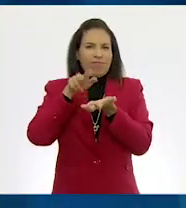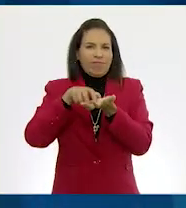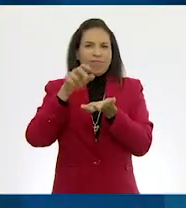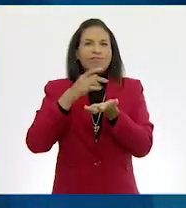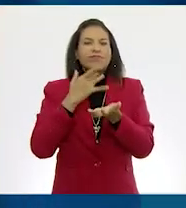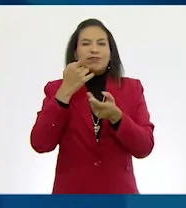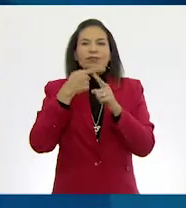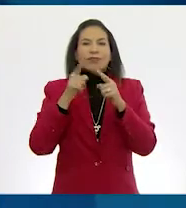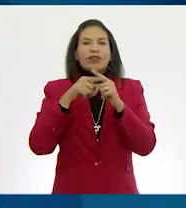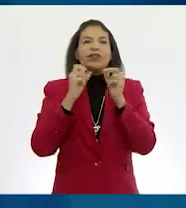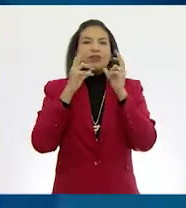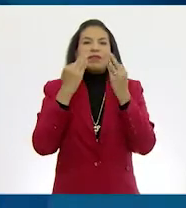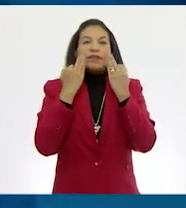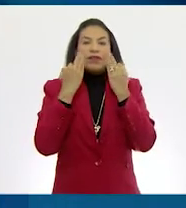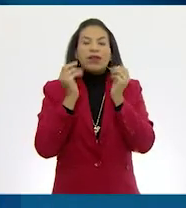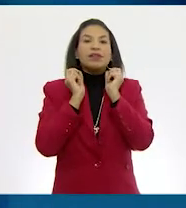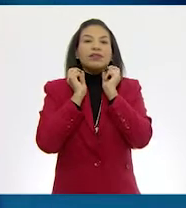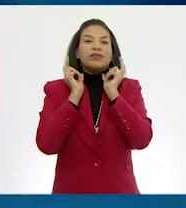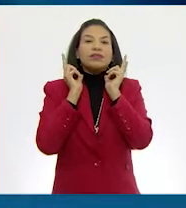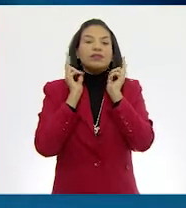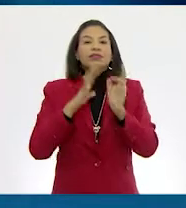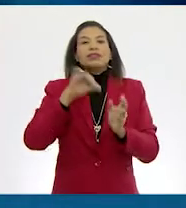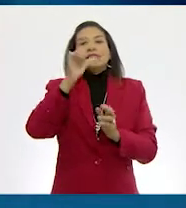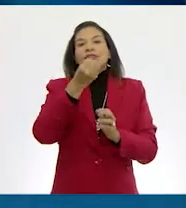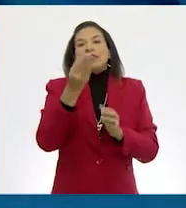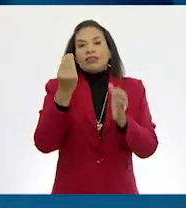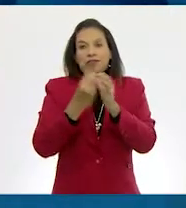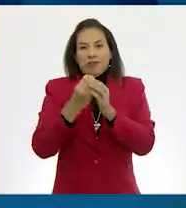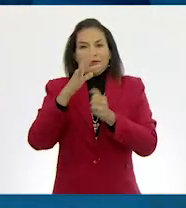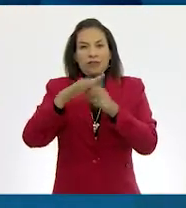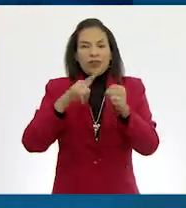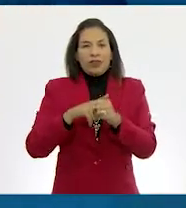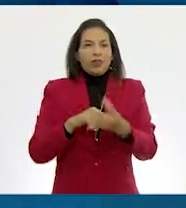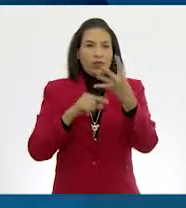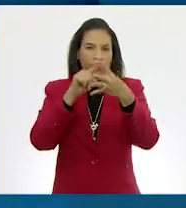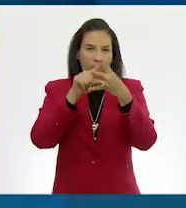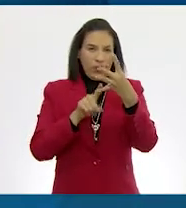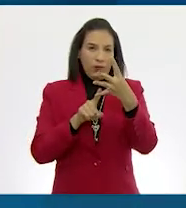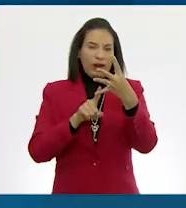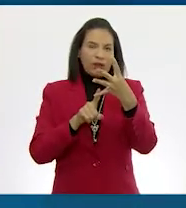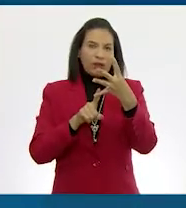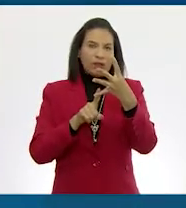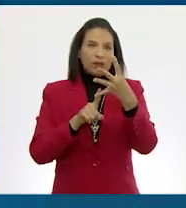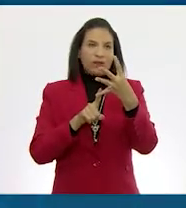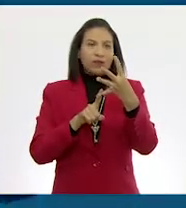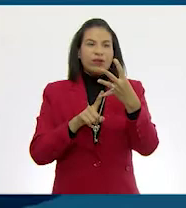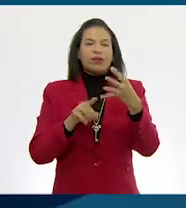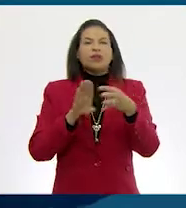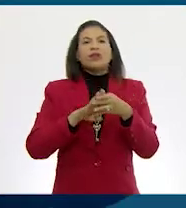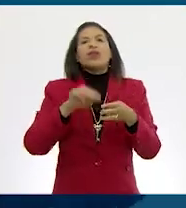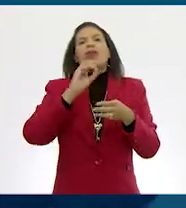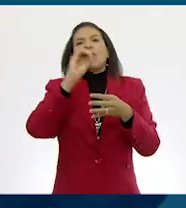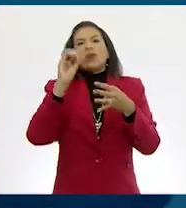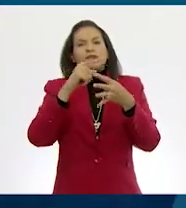tienen las branquias por fuera y de estas 16 especies cuatro de ellas son técnicas obligadas las otras